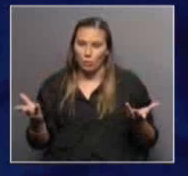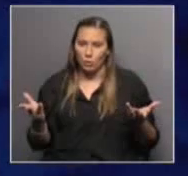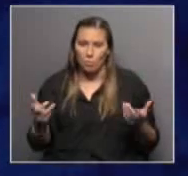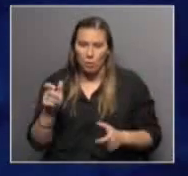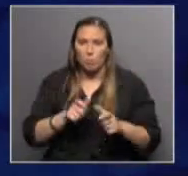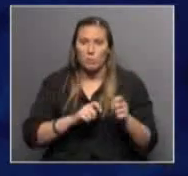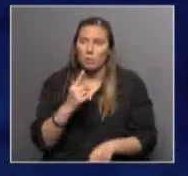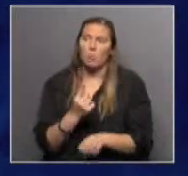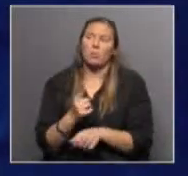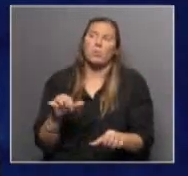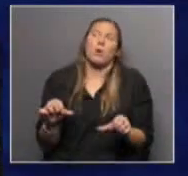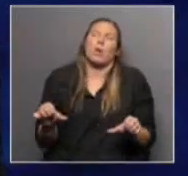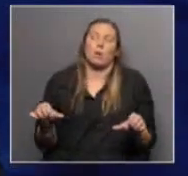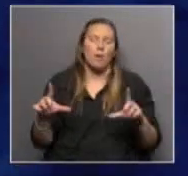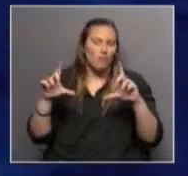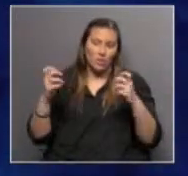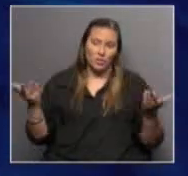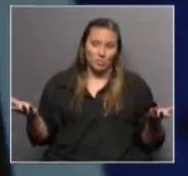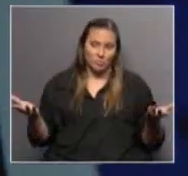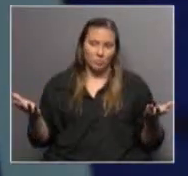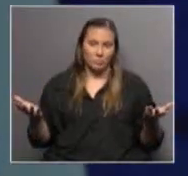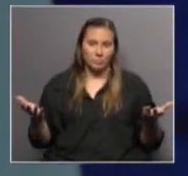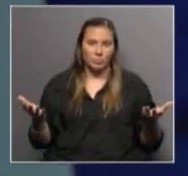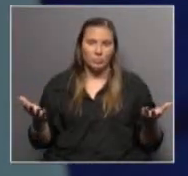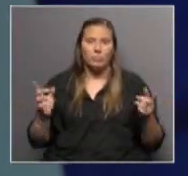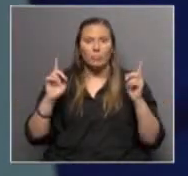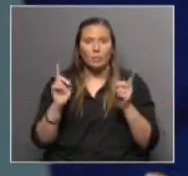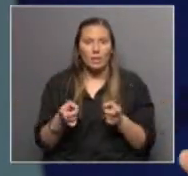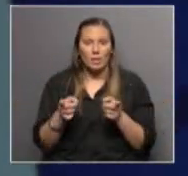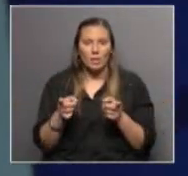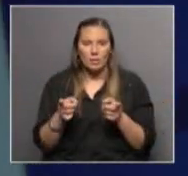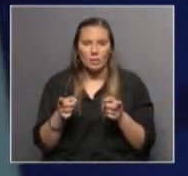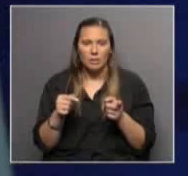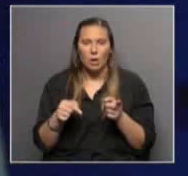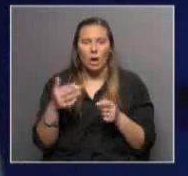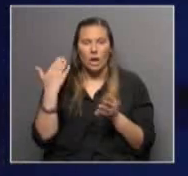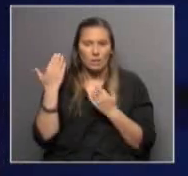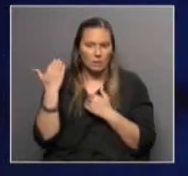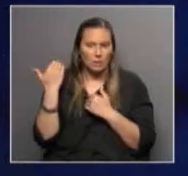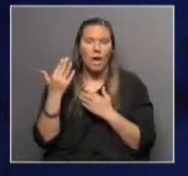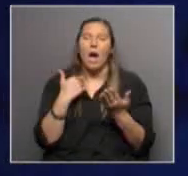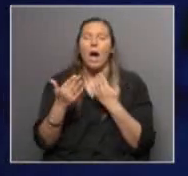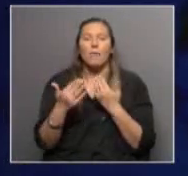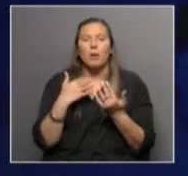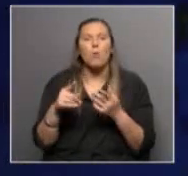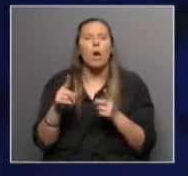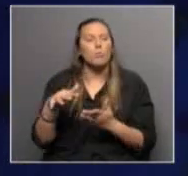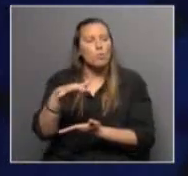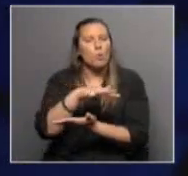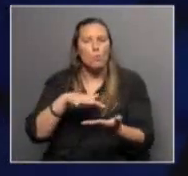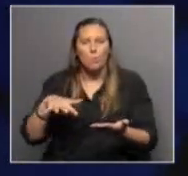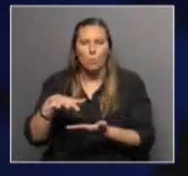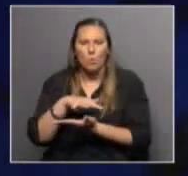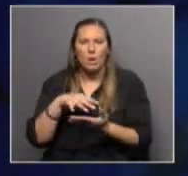porque la gente lo primero que hace es sacarle fotos a eso y también el tema de hoy o hablábamos temprano con agencias que los hay lugares que ahora